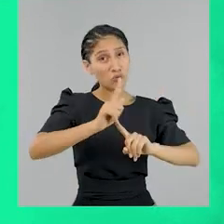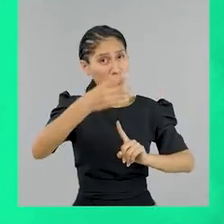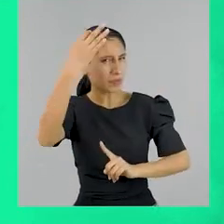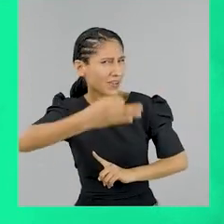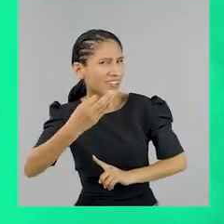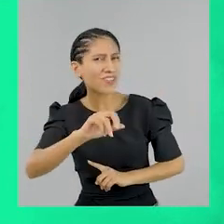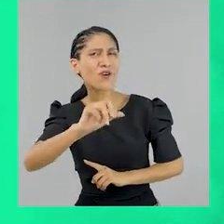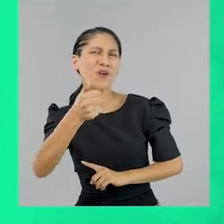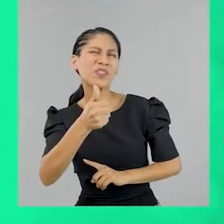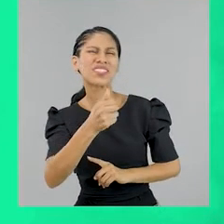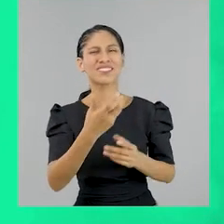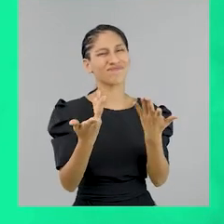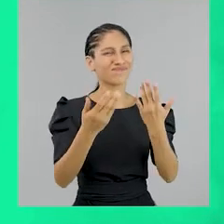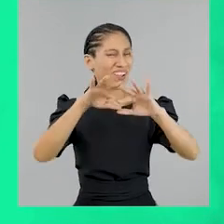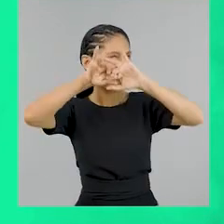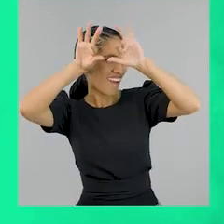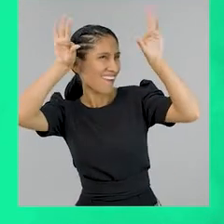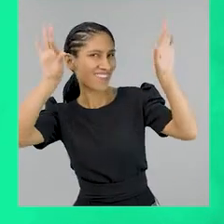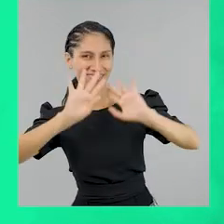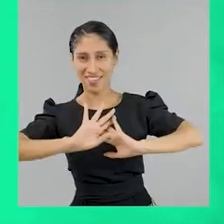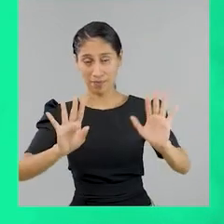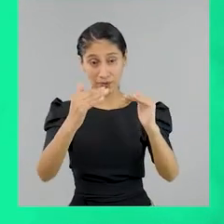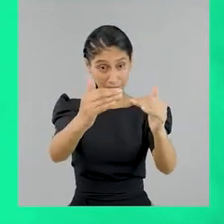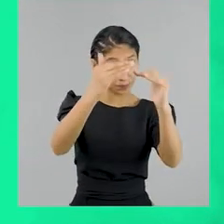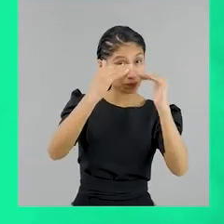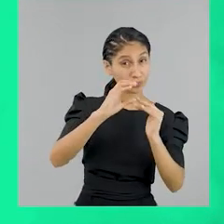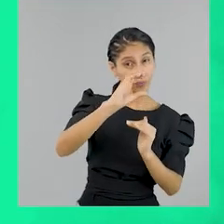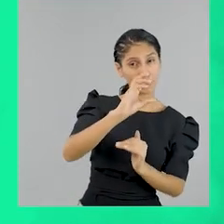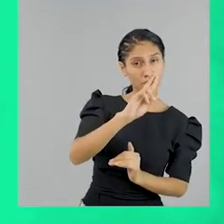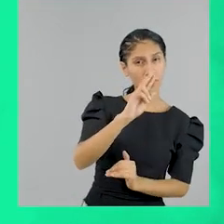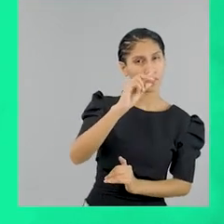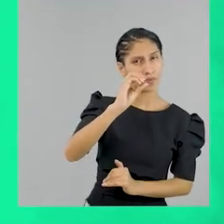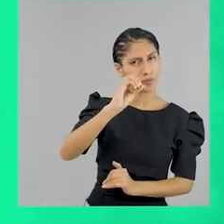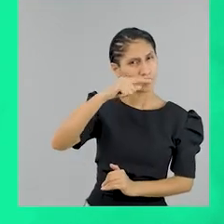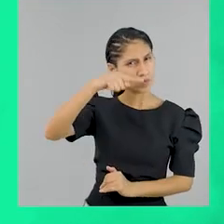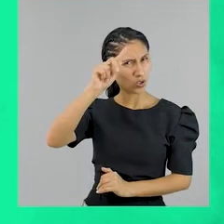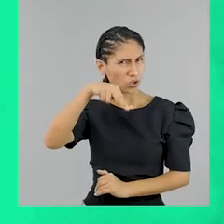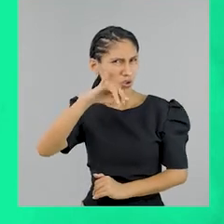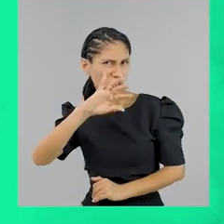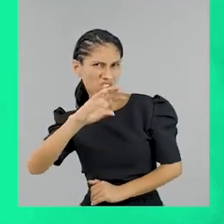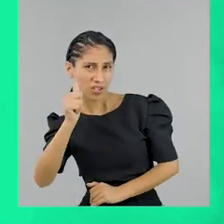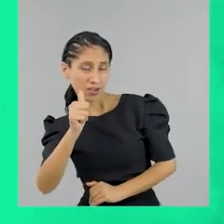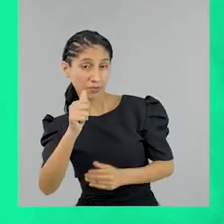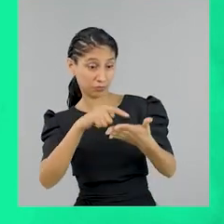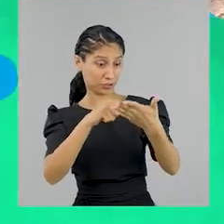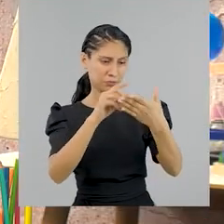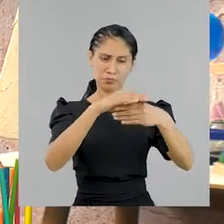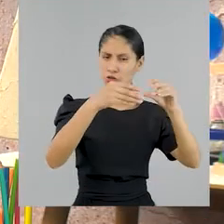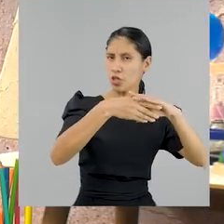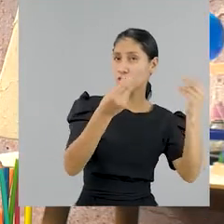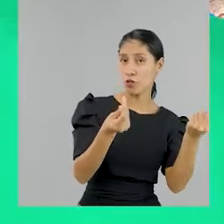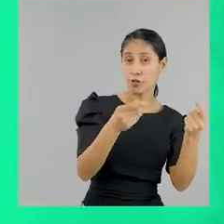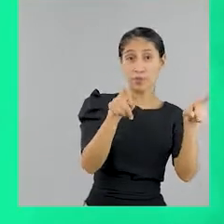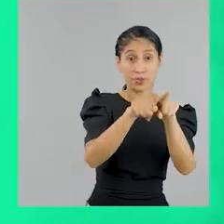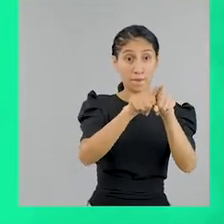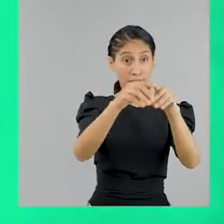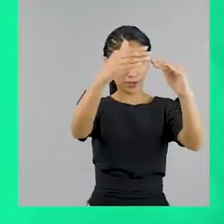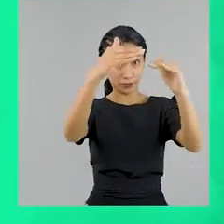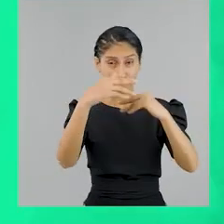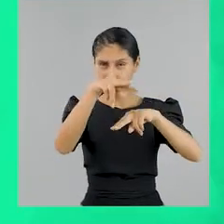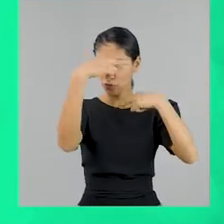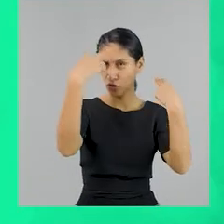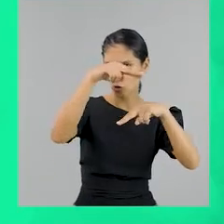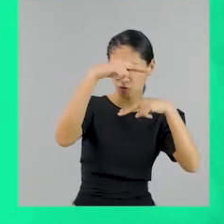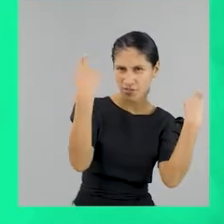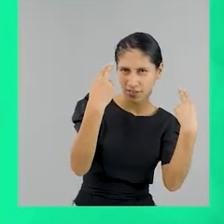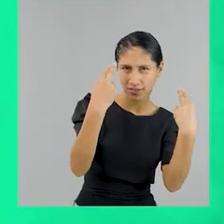ficticios. Crónica, texto que sigue un orden temporal de los hechos para contar una historia. Noticia,